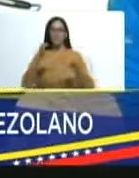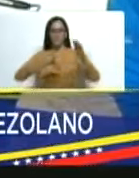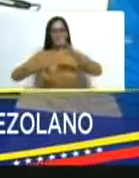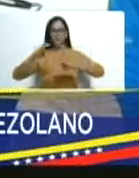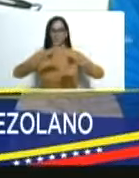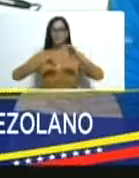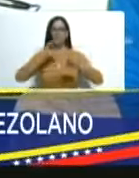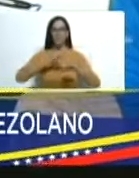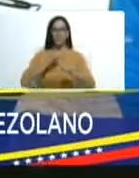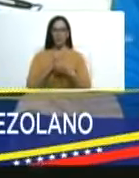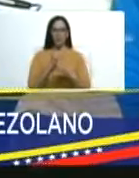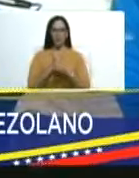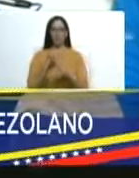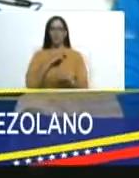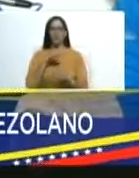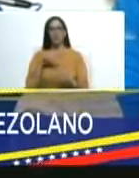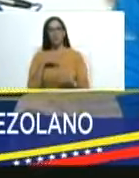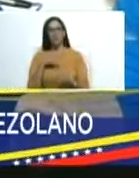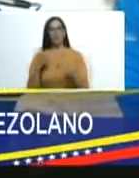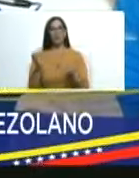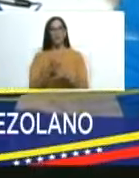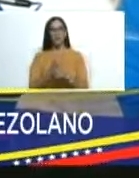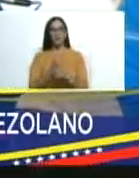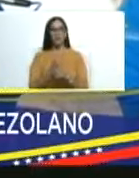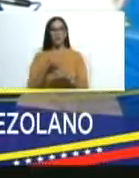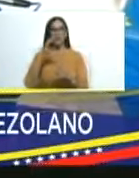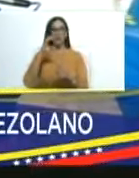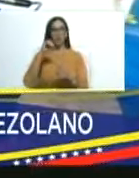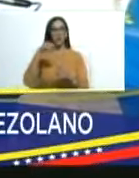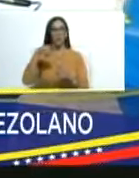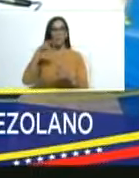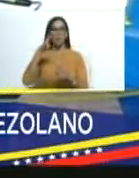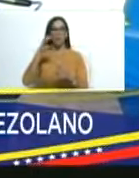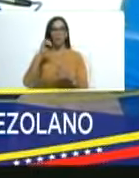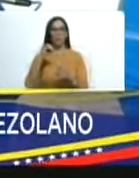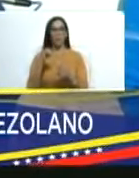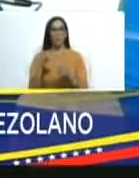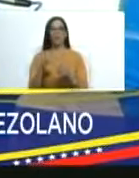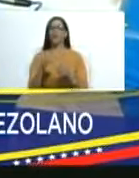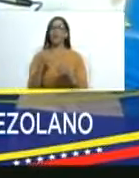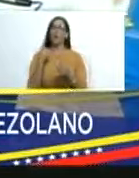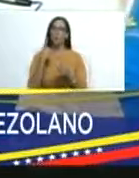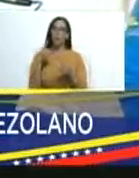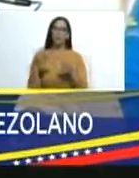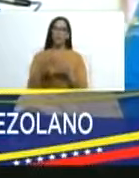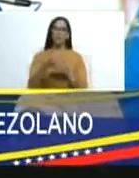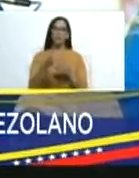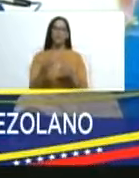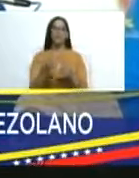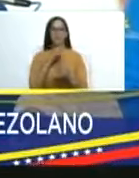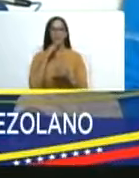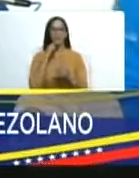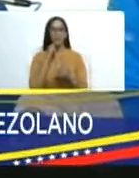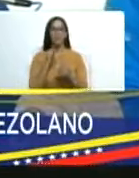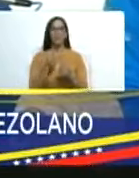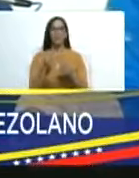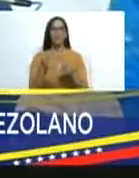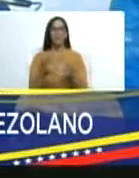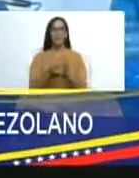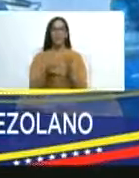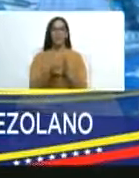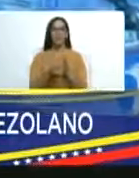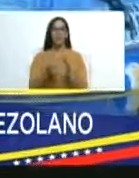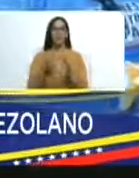están ahorita trabajando con nosotros, encontraron en el coporo una especie que es autóctona, que es bien rica además, y donde hay la sustitución